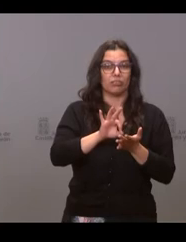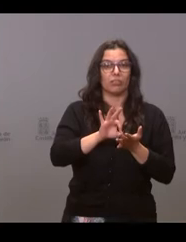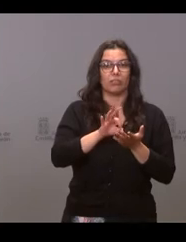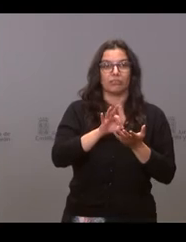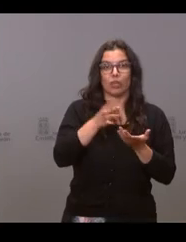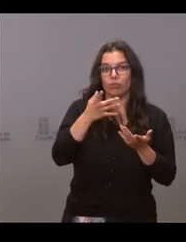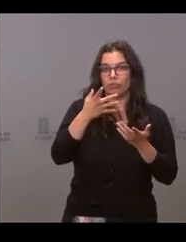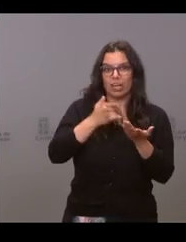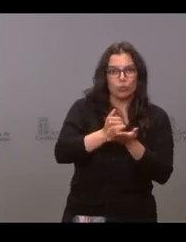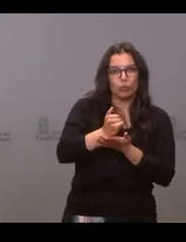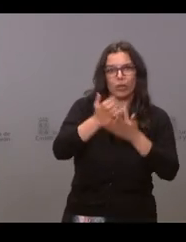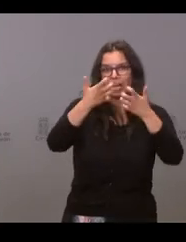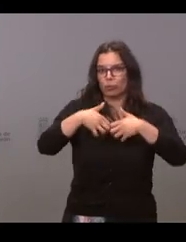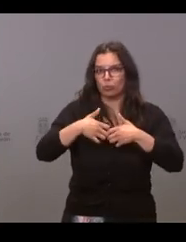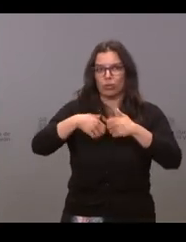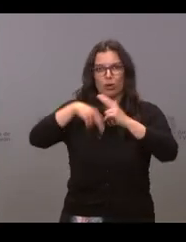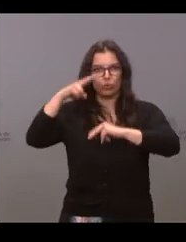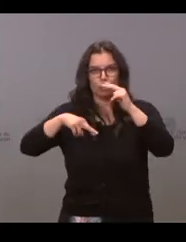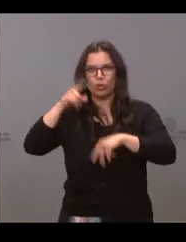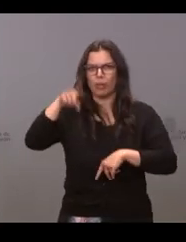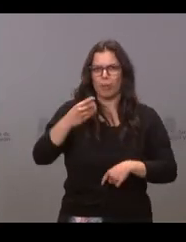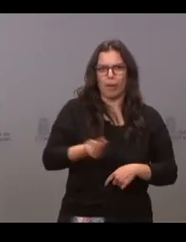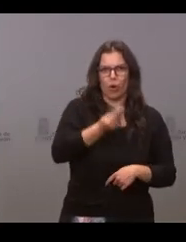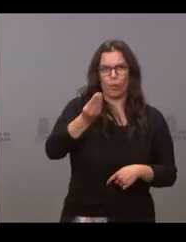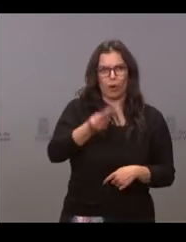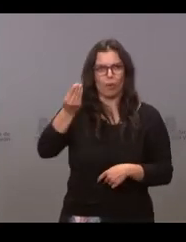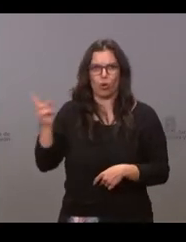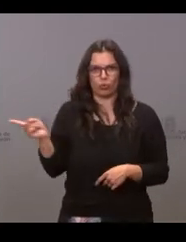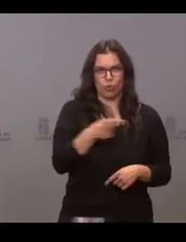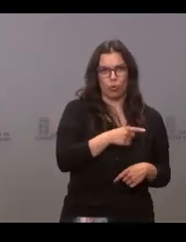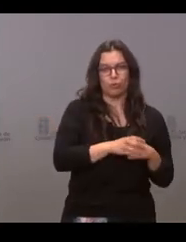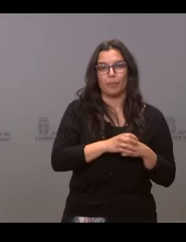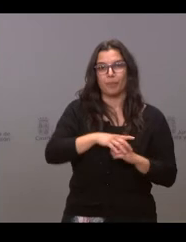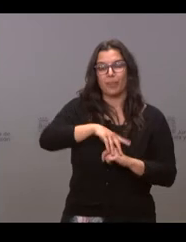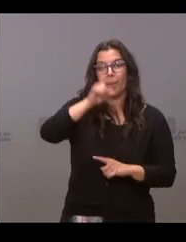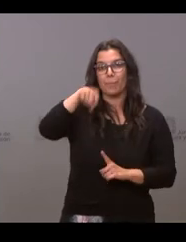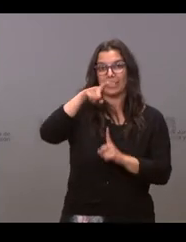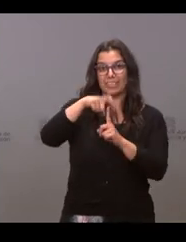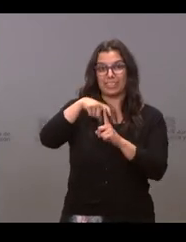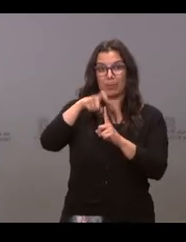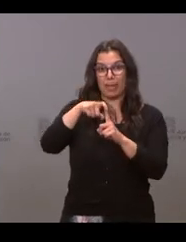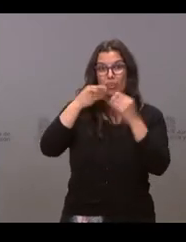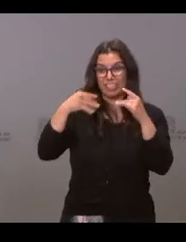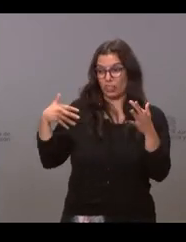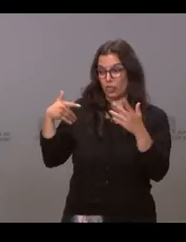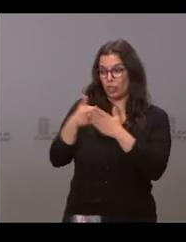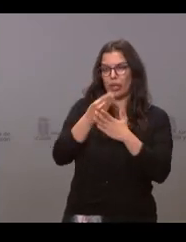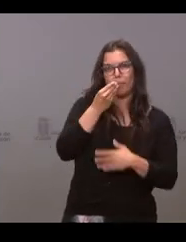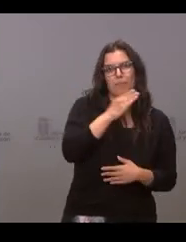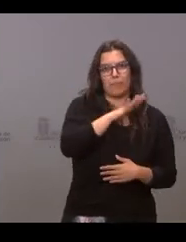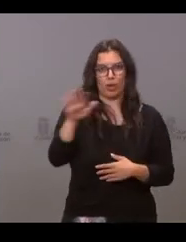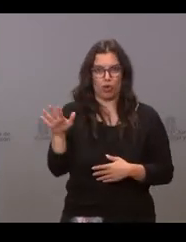industria en la construcción es el mejor mes de mayo de toda la serie histórica en términos